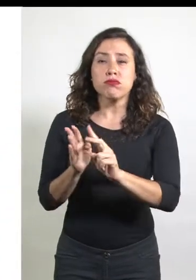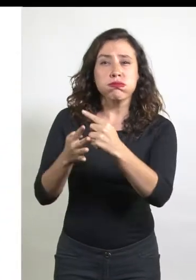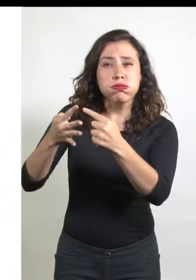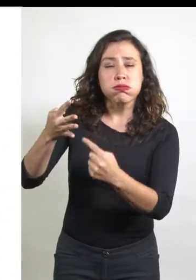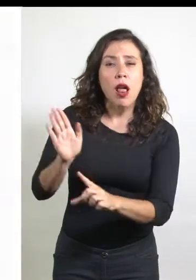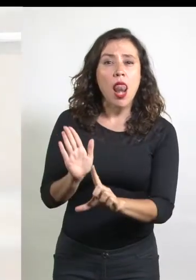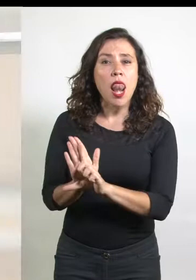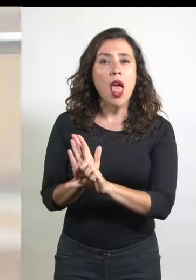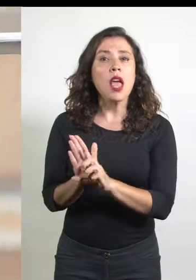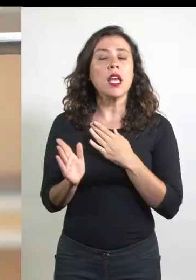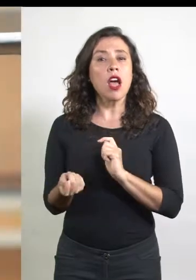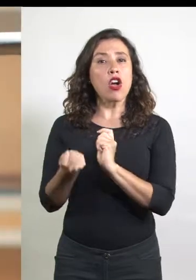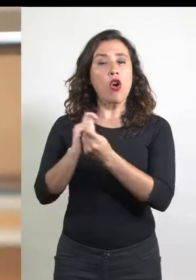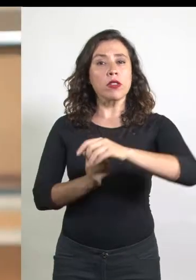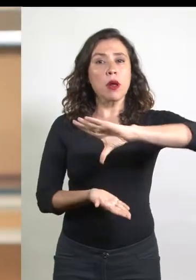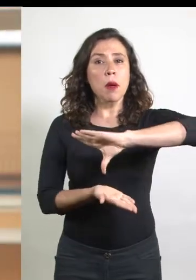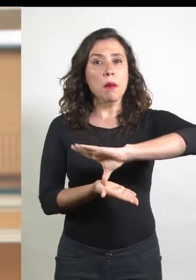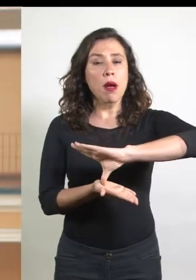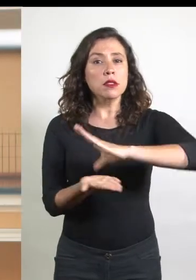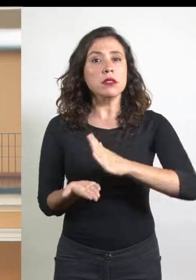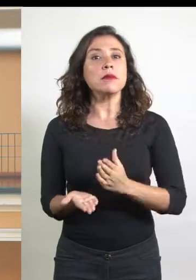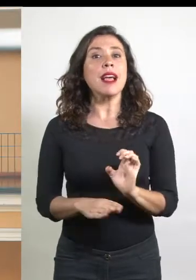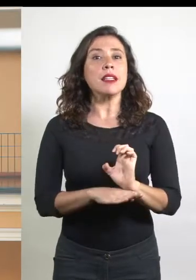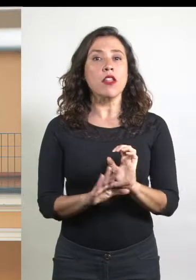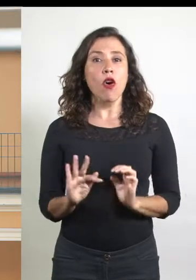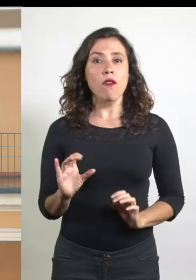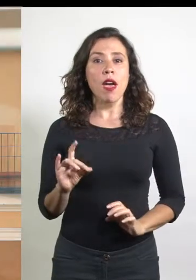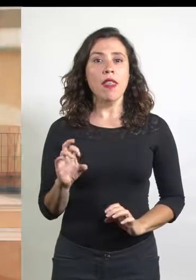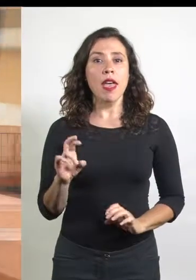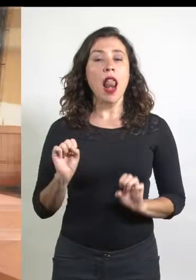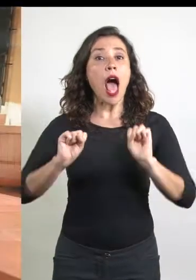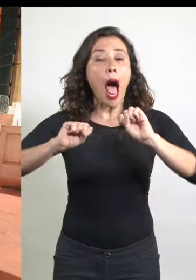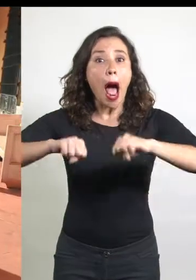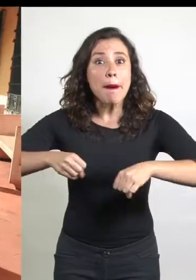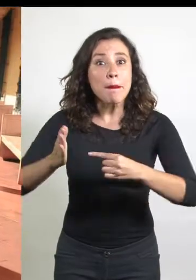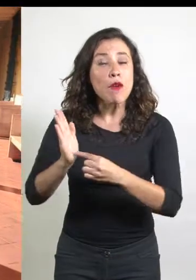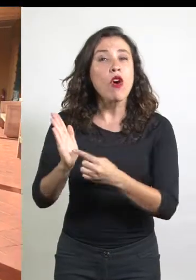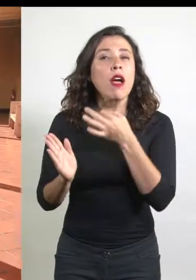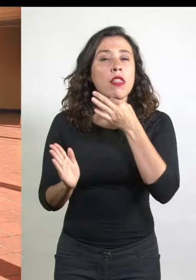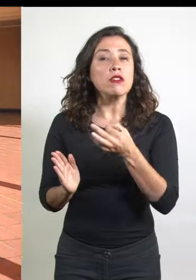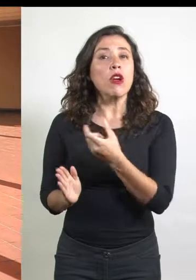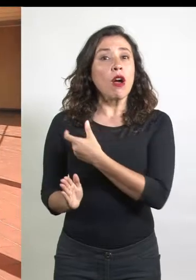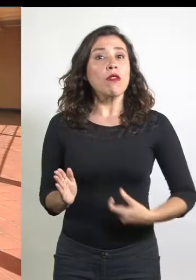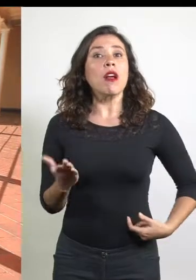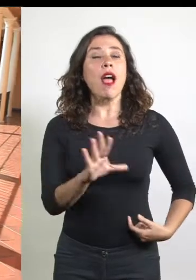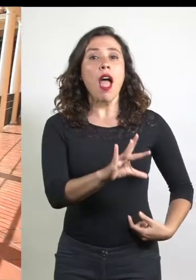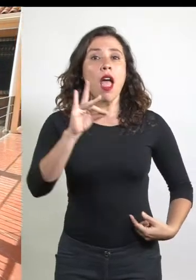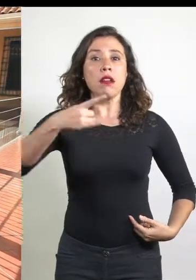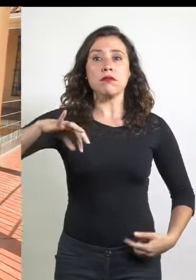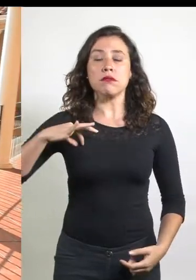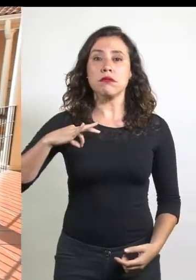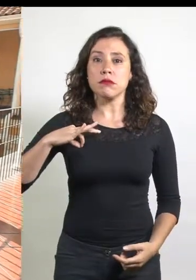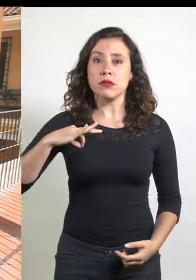diversas leyes que pretendían convertir al país en un Estado federal, aprobándose una que determinó que los gobernadores fueran elegidos por el